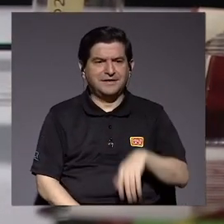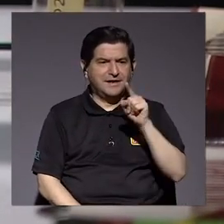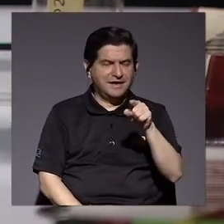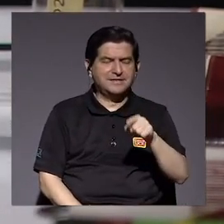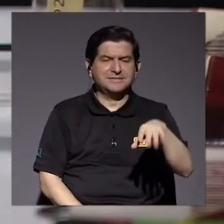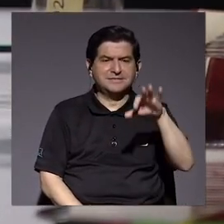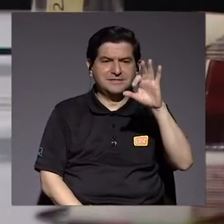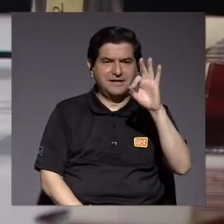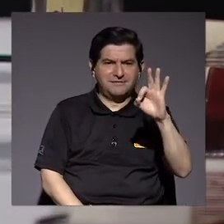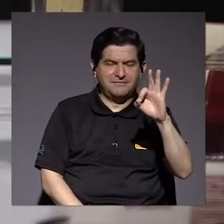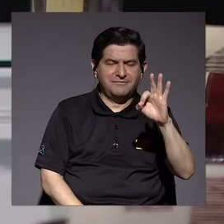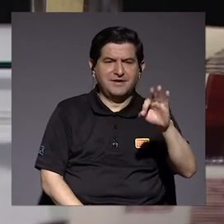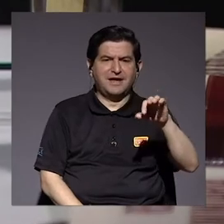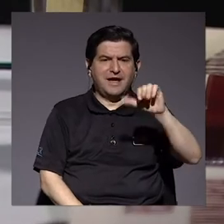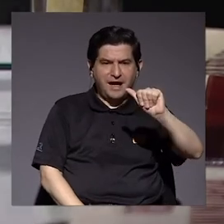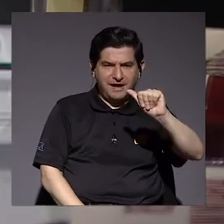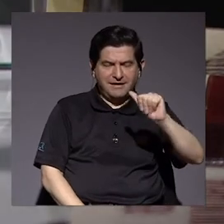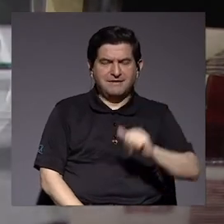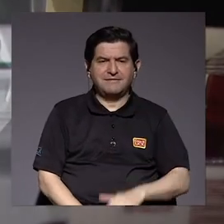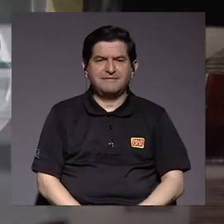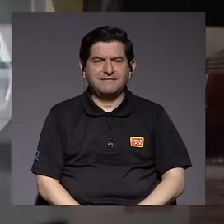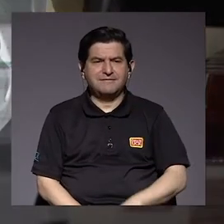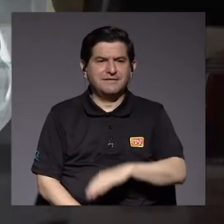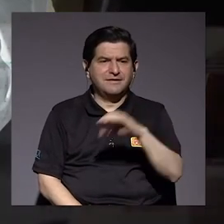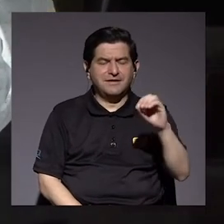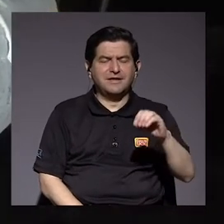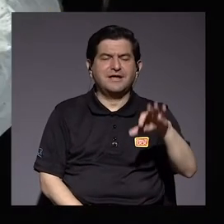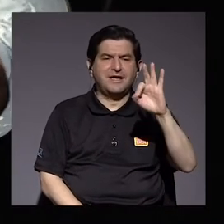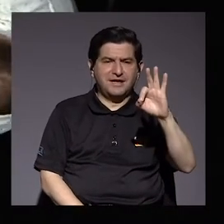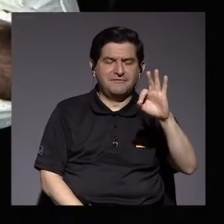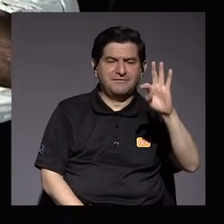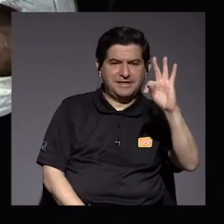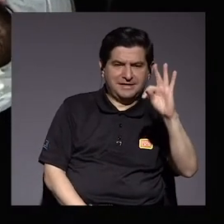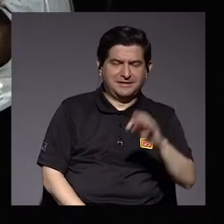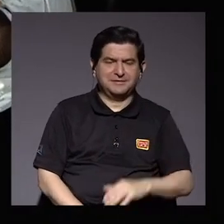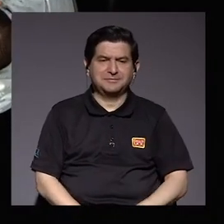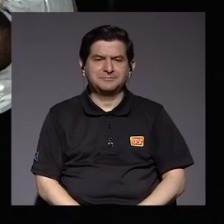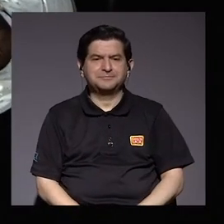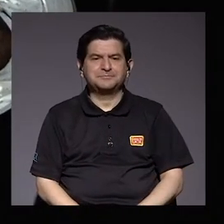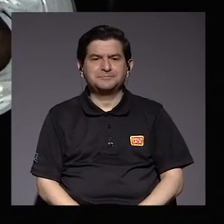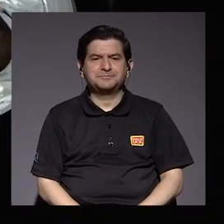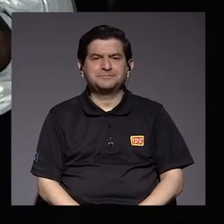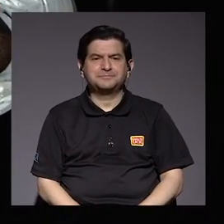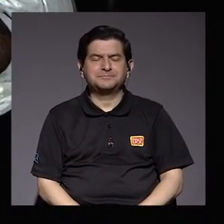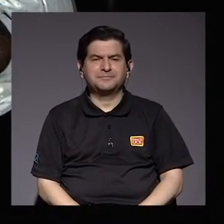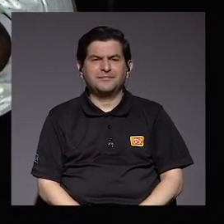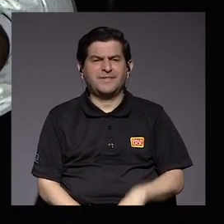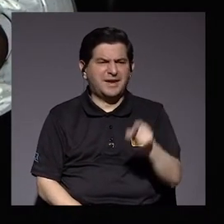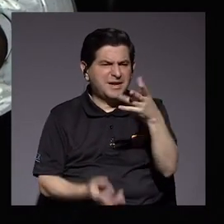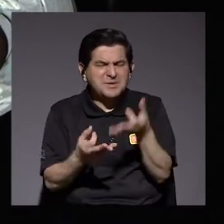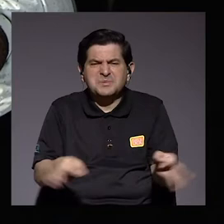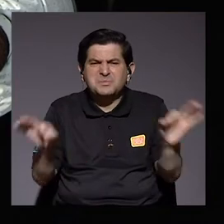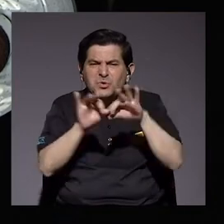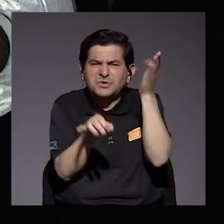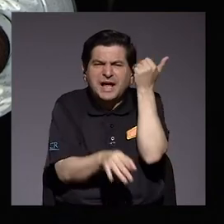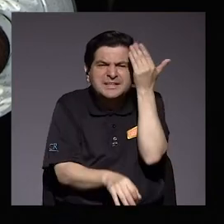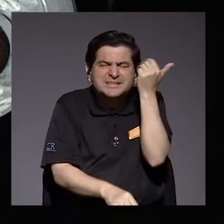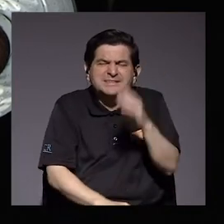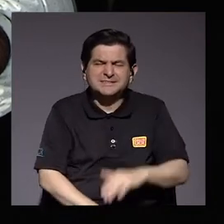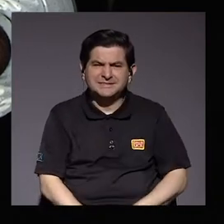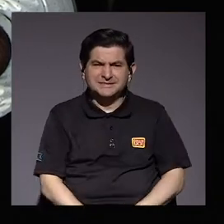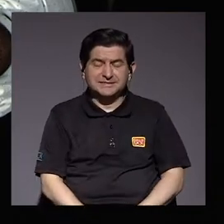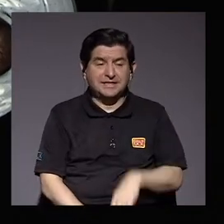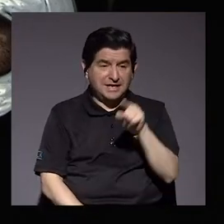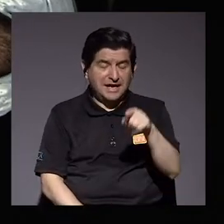Este es un Phaseolus albicarminus y este es un Phaseolus talamancensis. ¿Por qué son importantes?